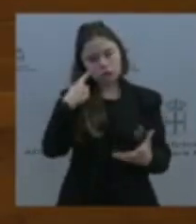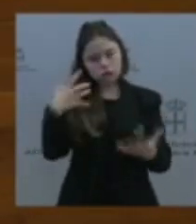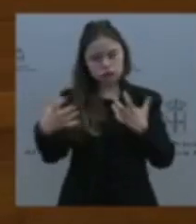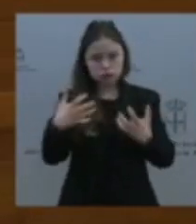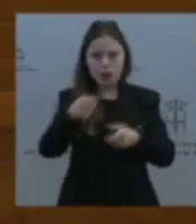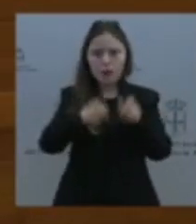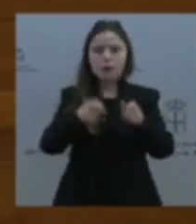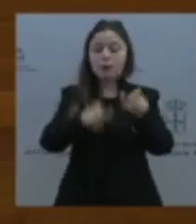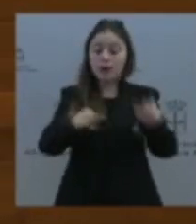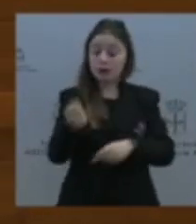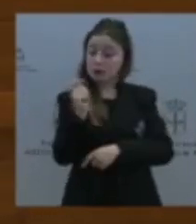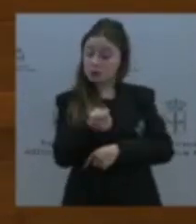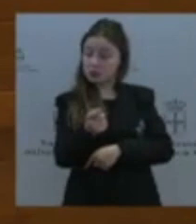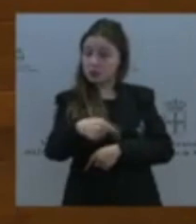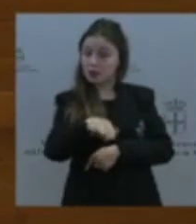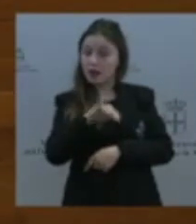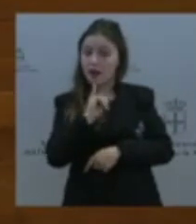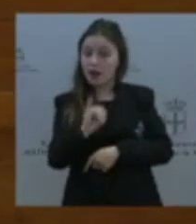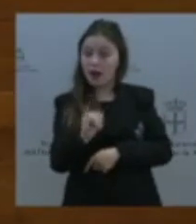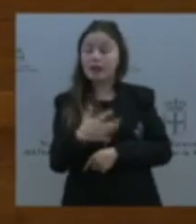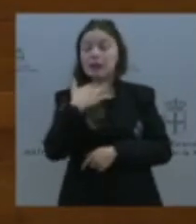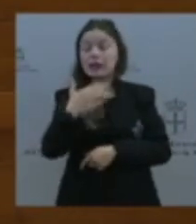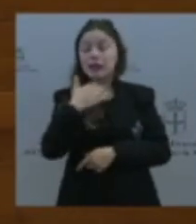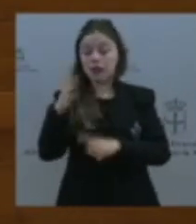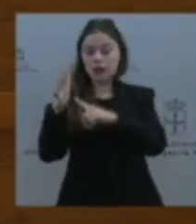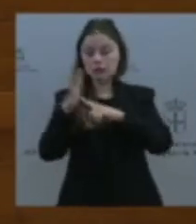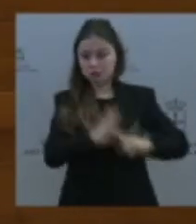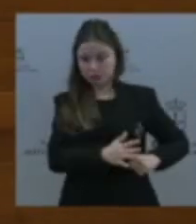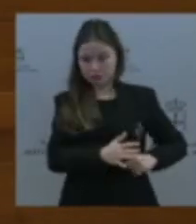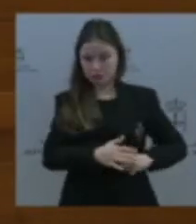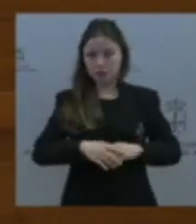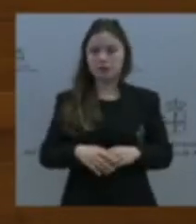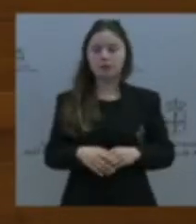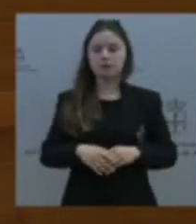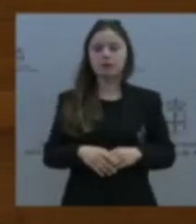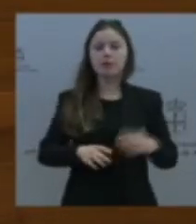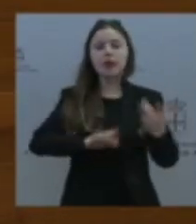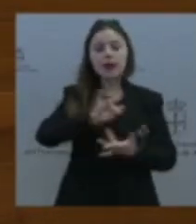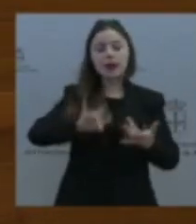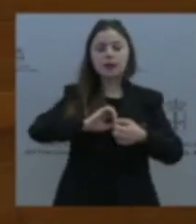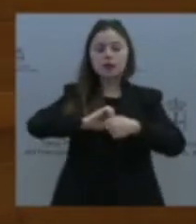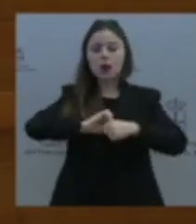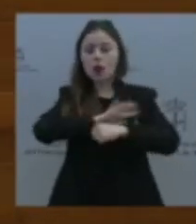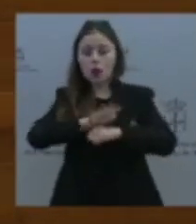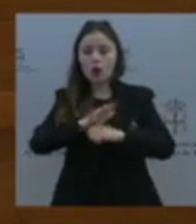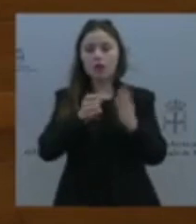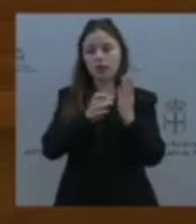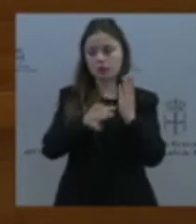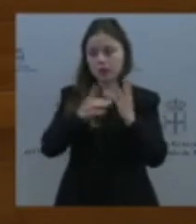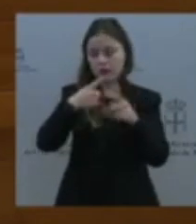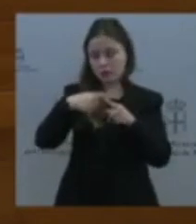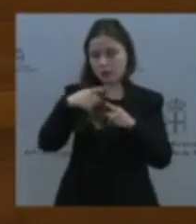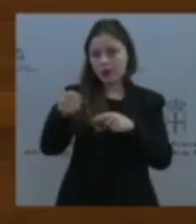la exclusión social. La crisis de la COVID, de las materias primas y el alza del coste de la